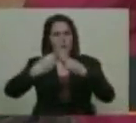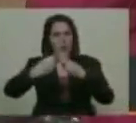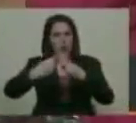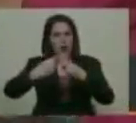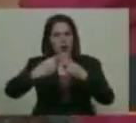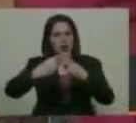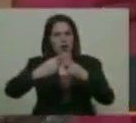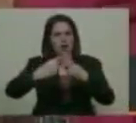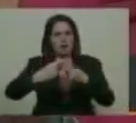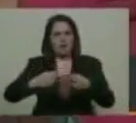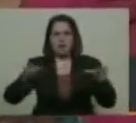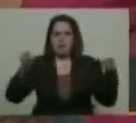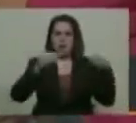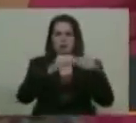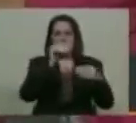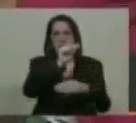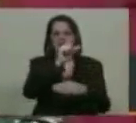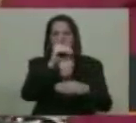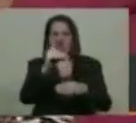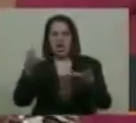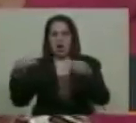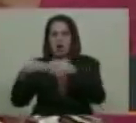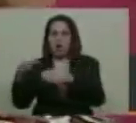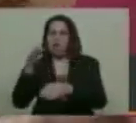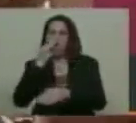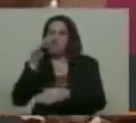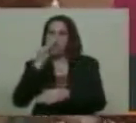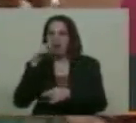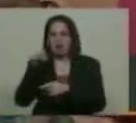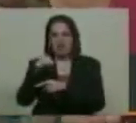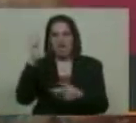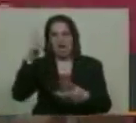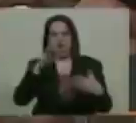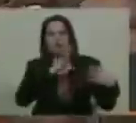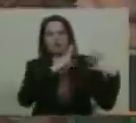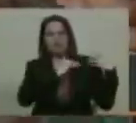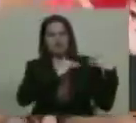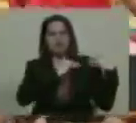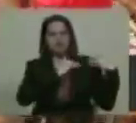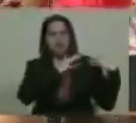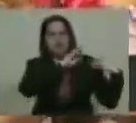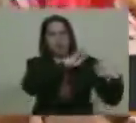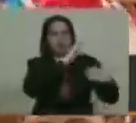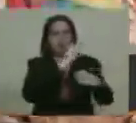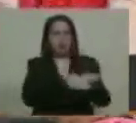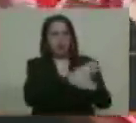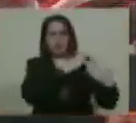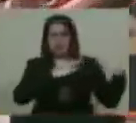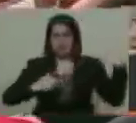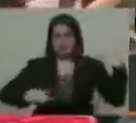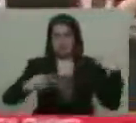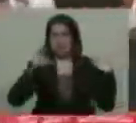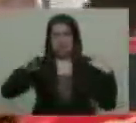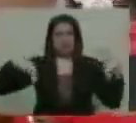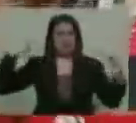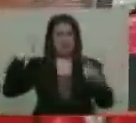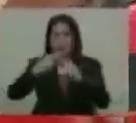habrá adeco ni copellano en el poder, que aquí el